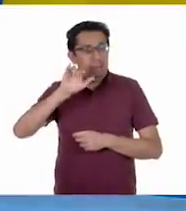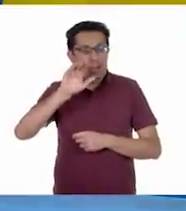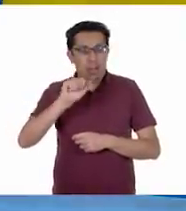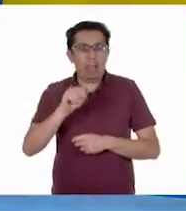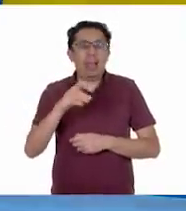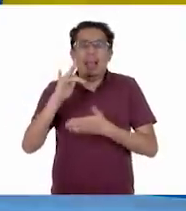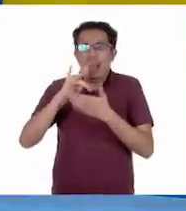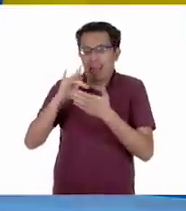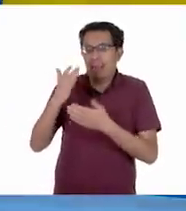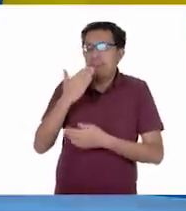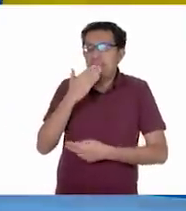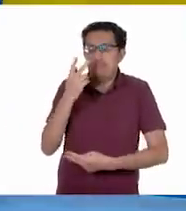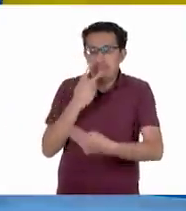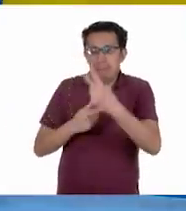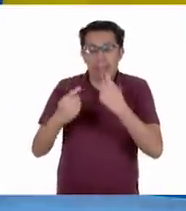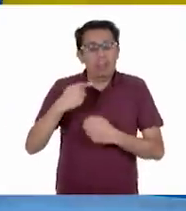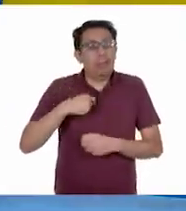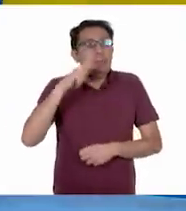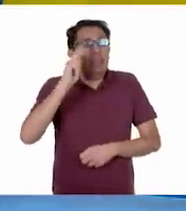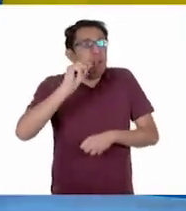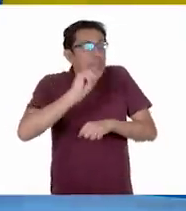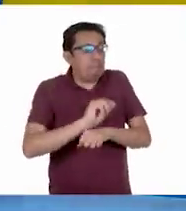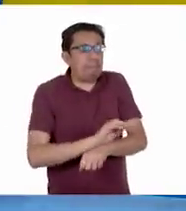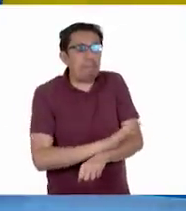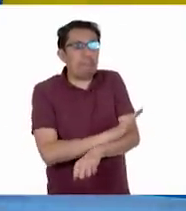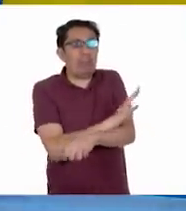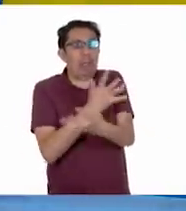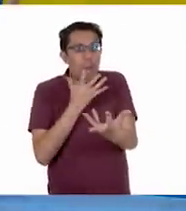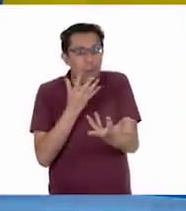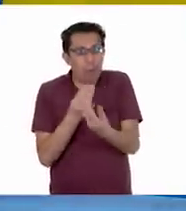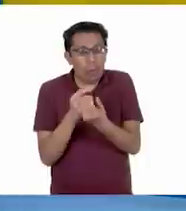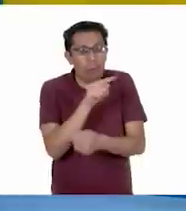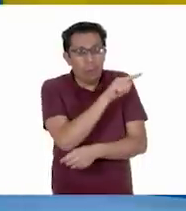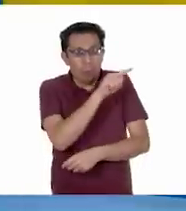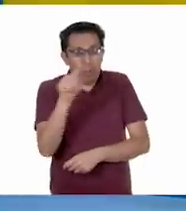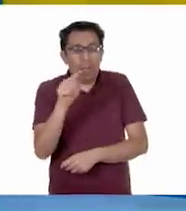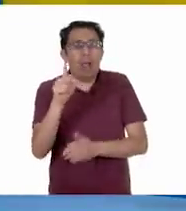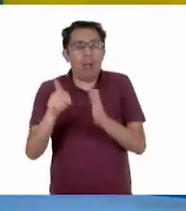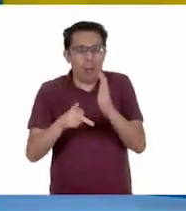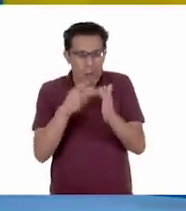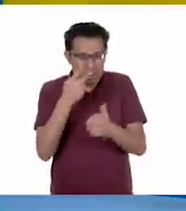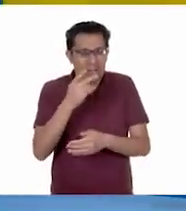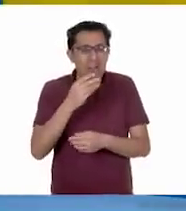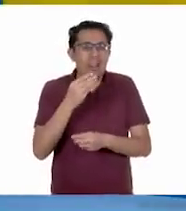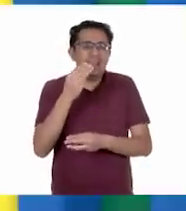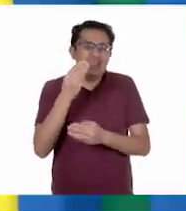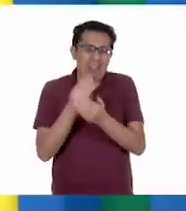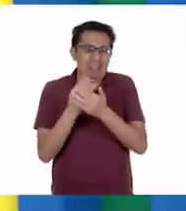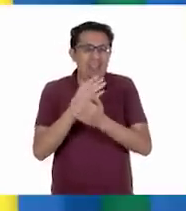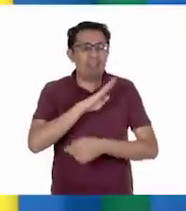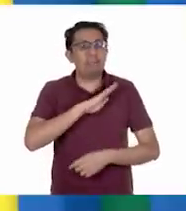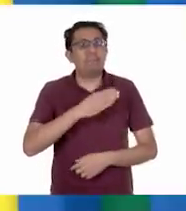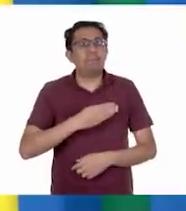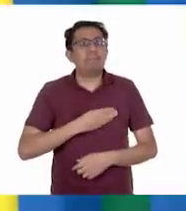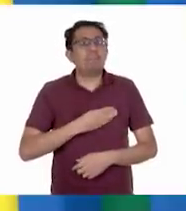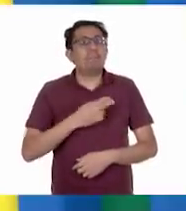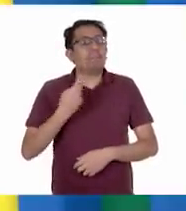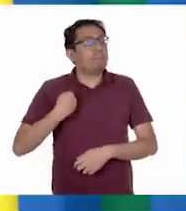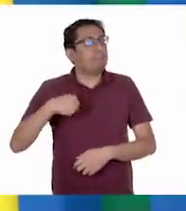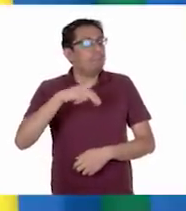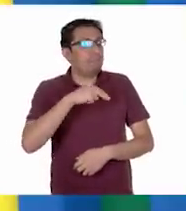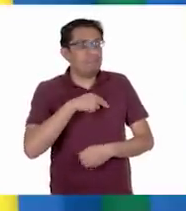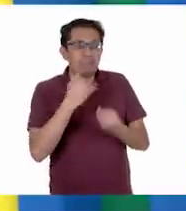por la bienvenida, Juan Carlos. Estoy muy emocionada por estar con ustedes en una sesión más de español. A nosotros también nos